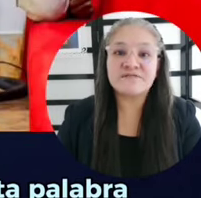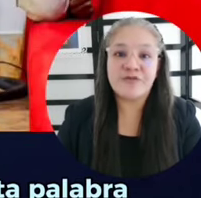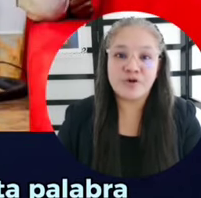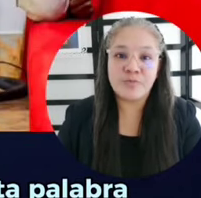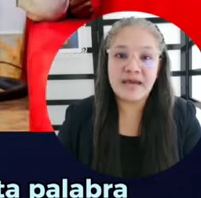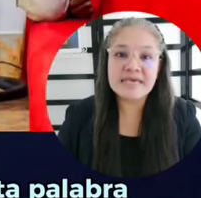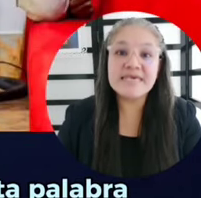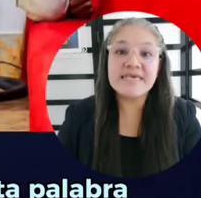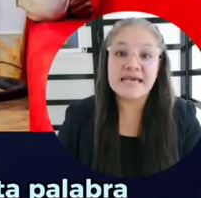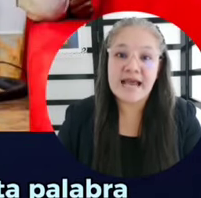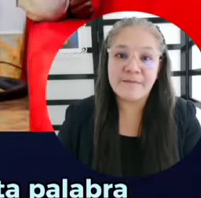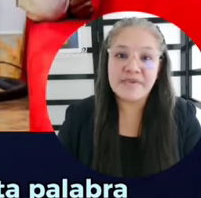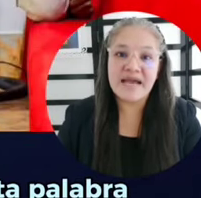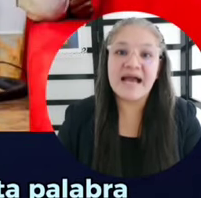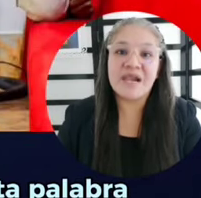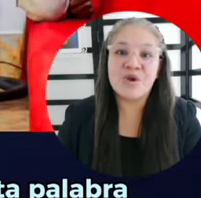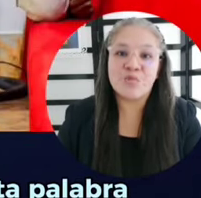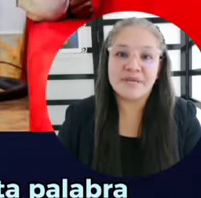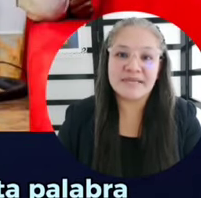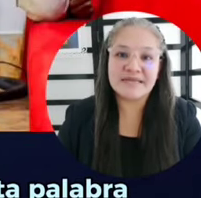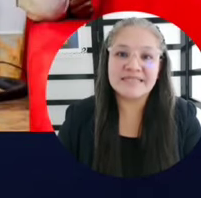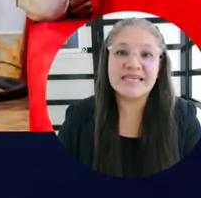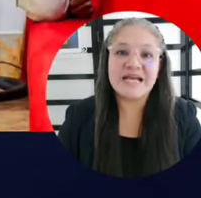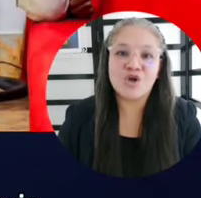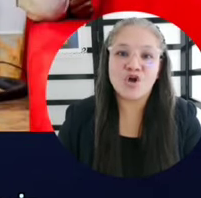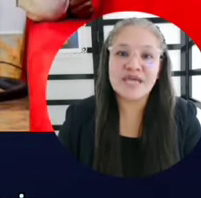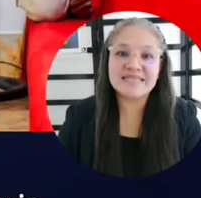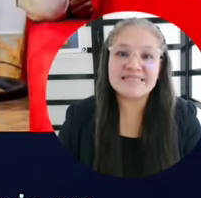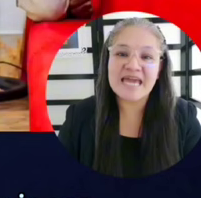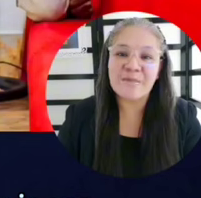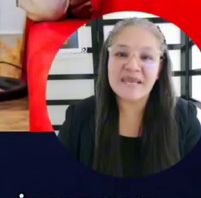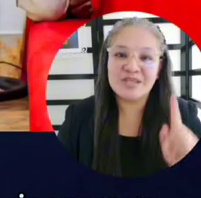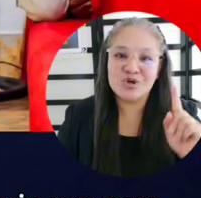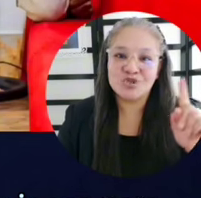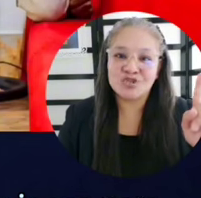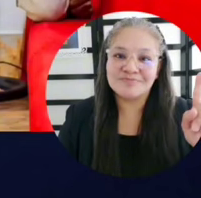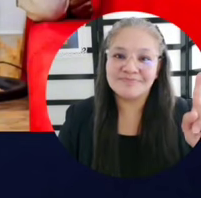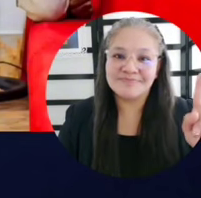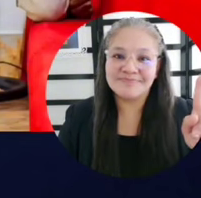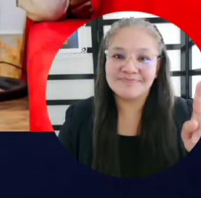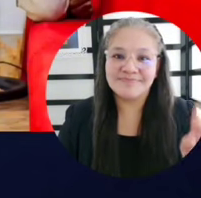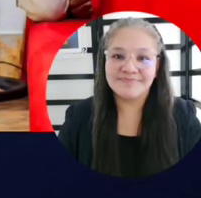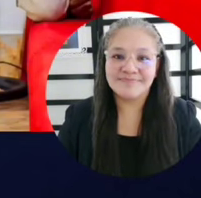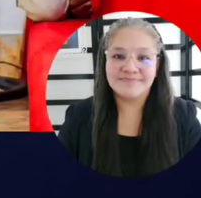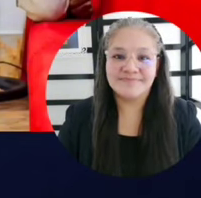palabra transforma y cambia al hombre. La gloria sea para Dios.